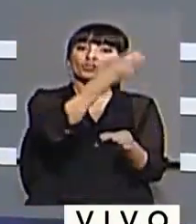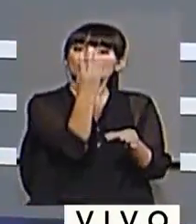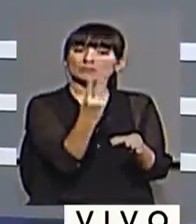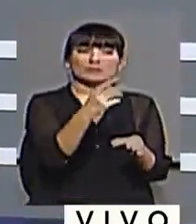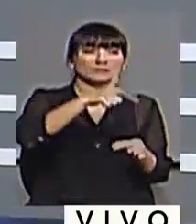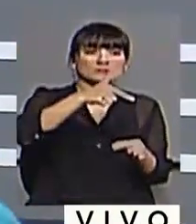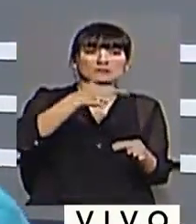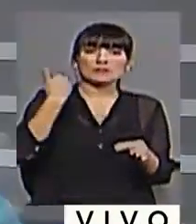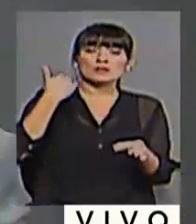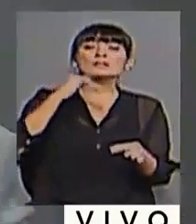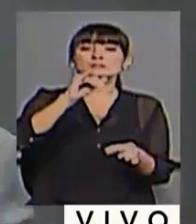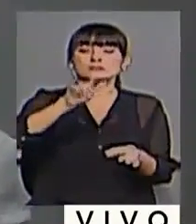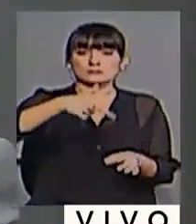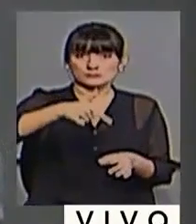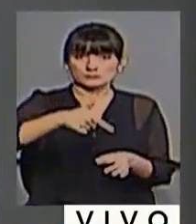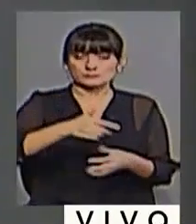17,